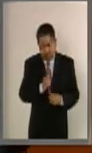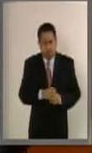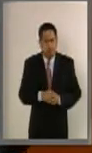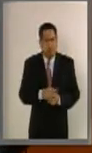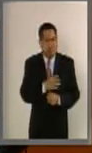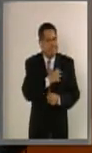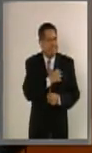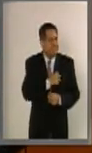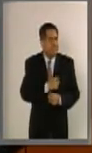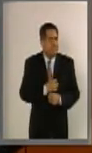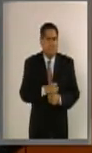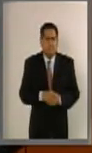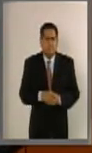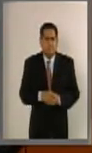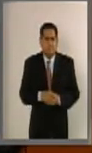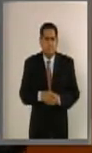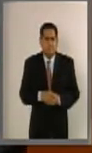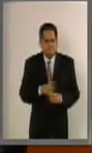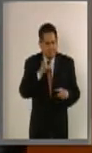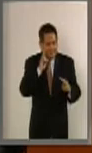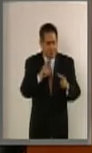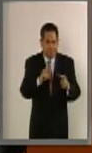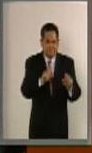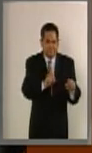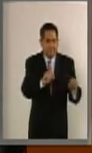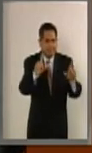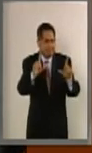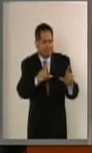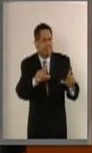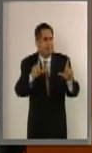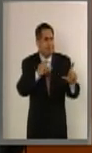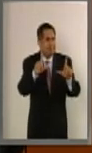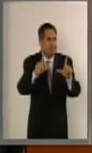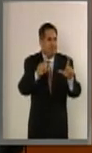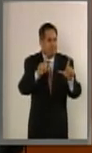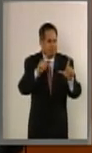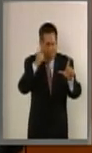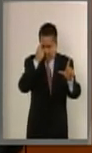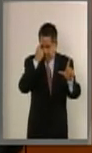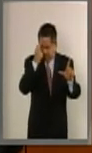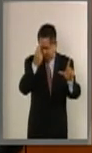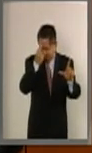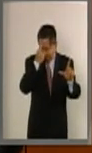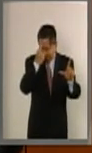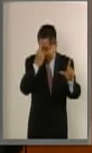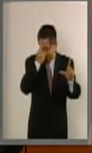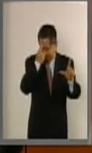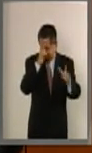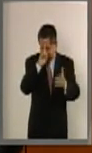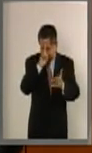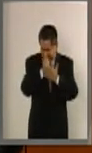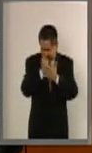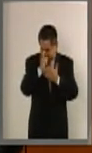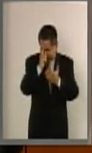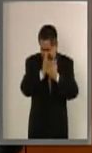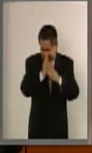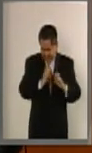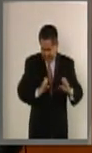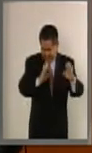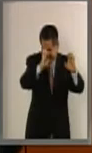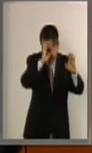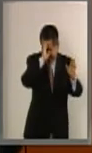Las imágenes se agolpan en nuestra memoria. Los edificios